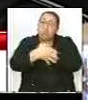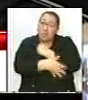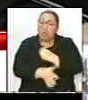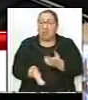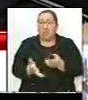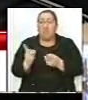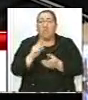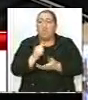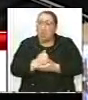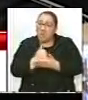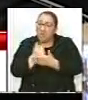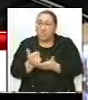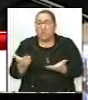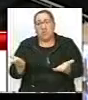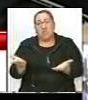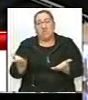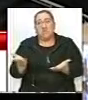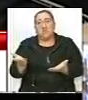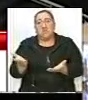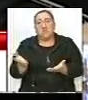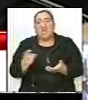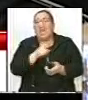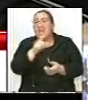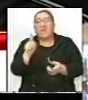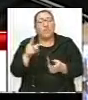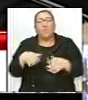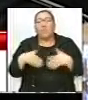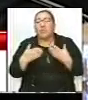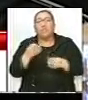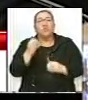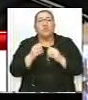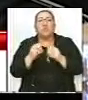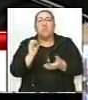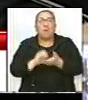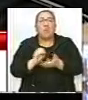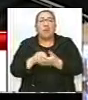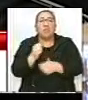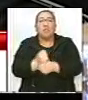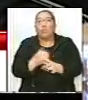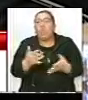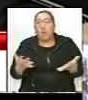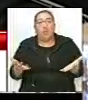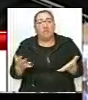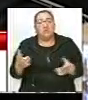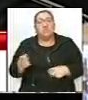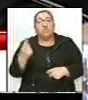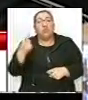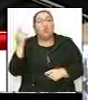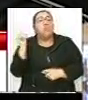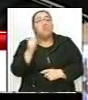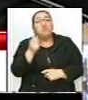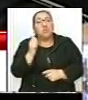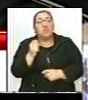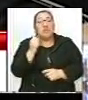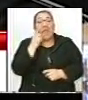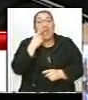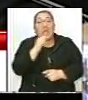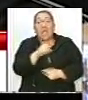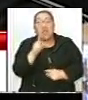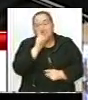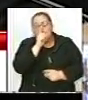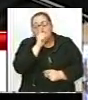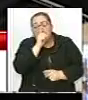repetirlo, señor presidente, no tienen una alternativa de trabajo. Y no, ellos tampoco no nos invocan a